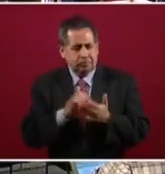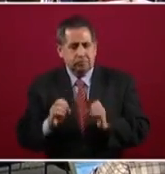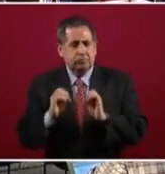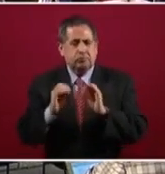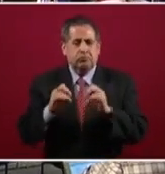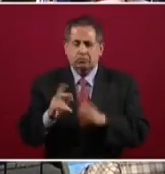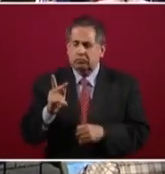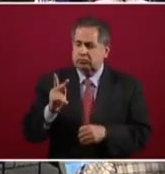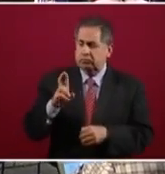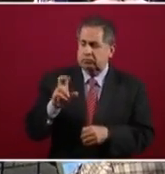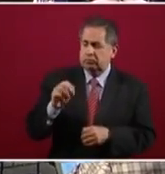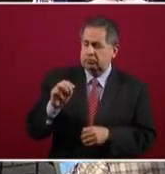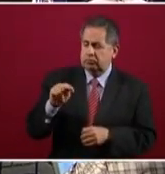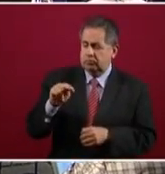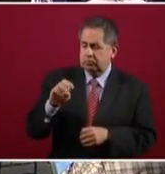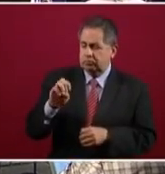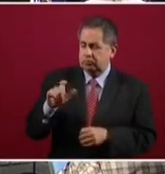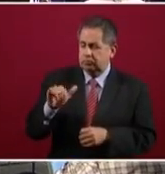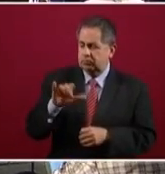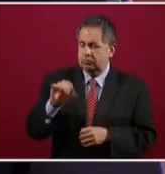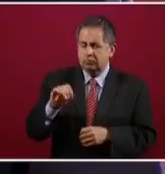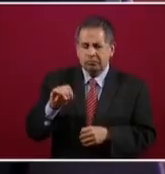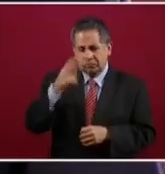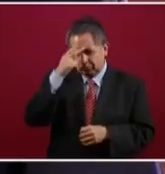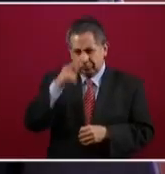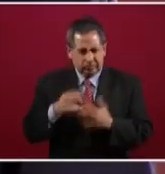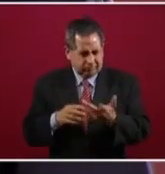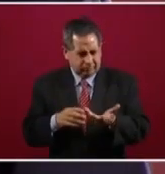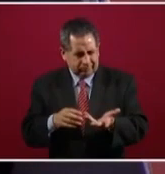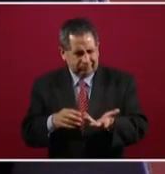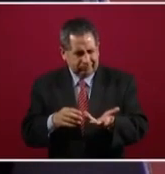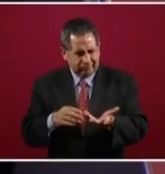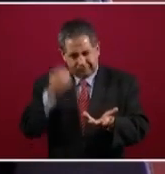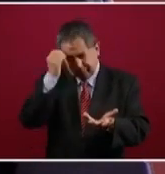de ProMéxico, que no se debe de olvidar,